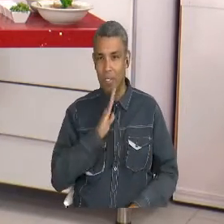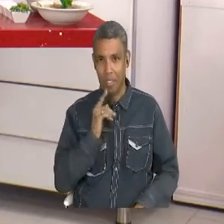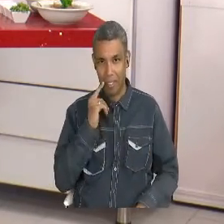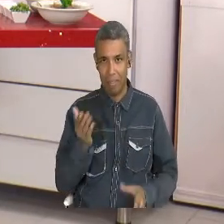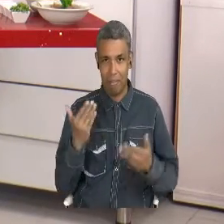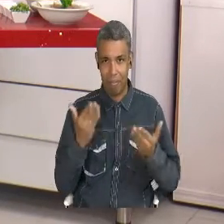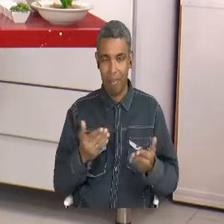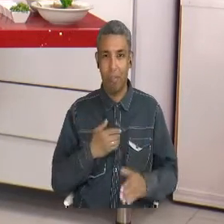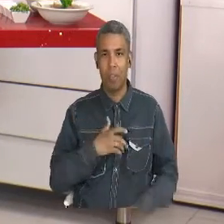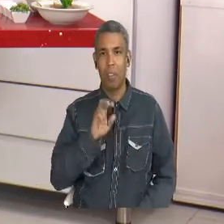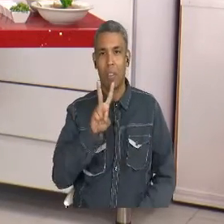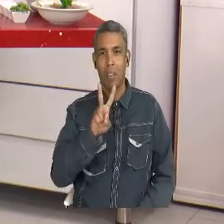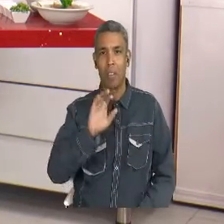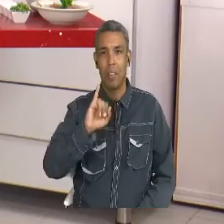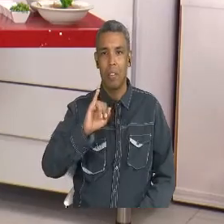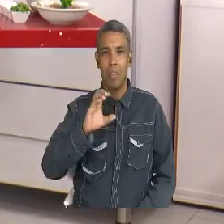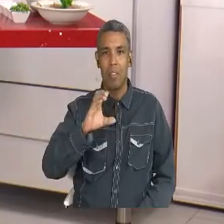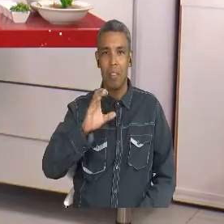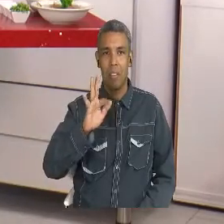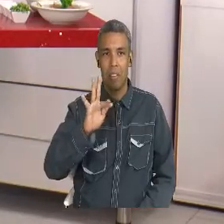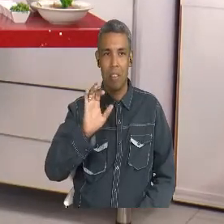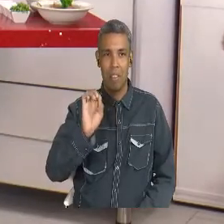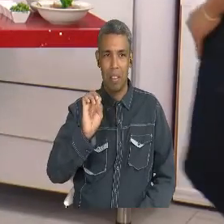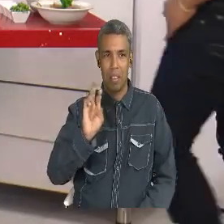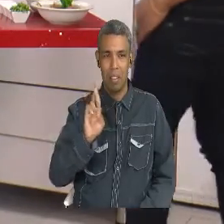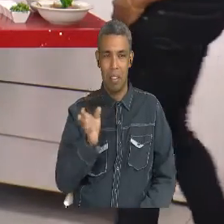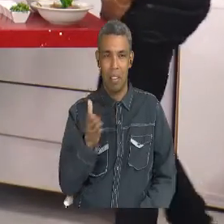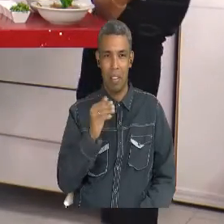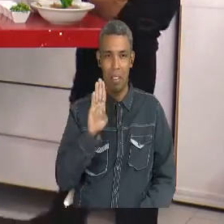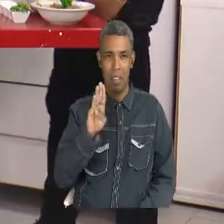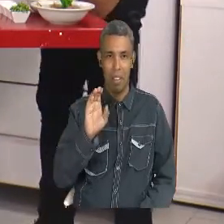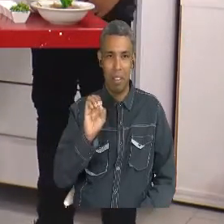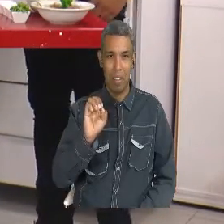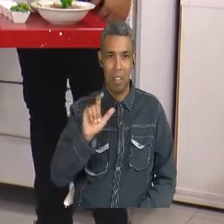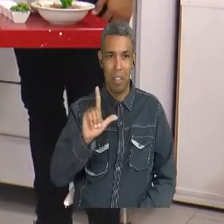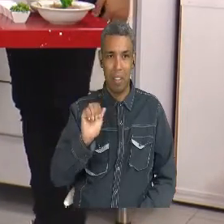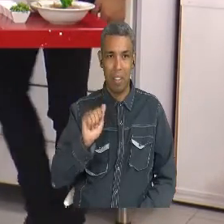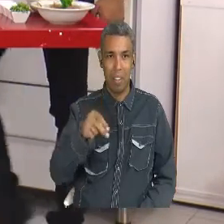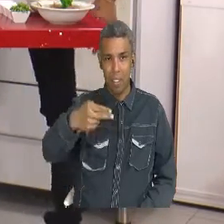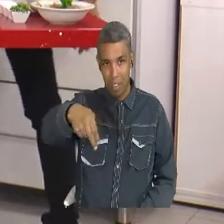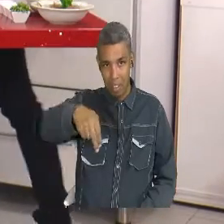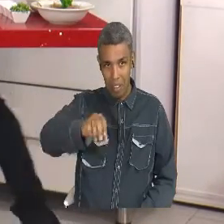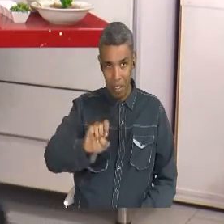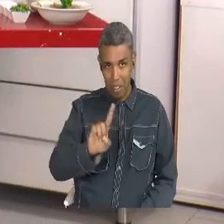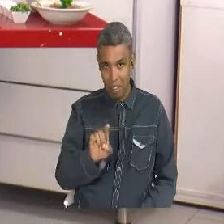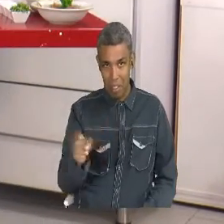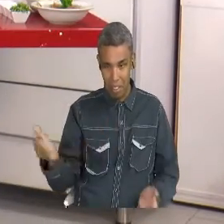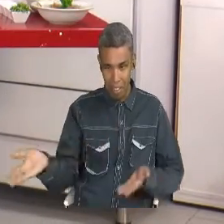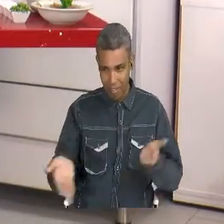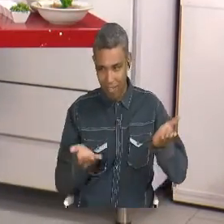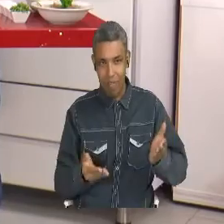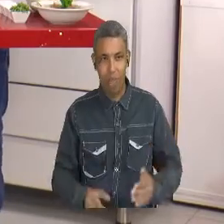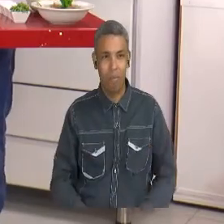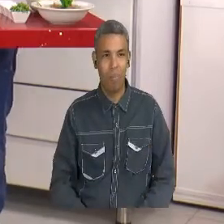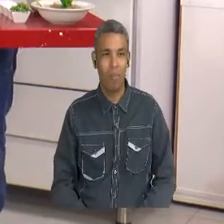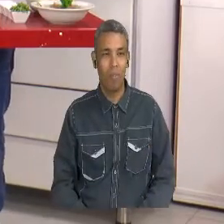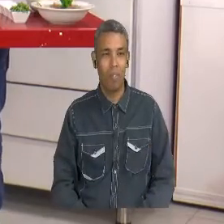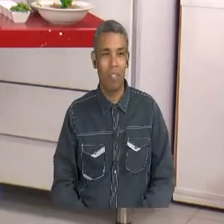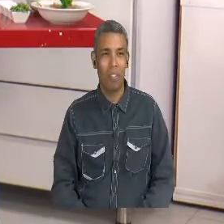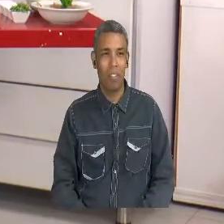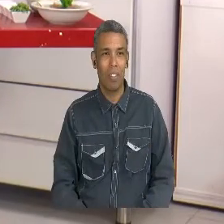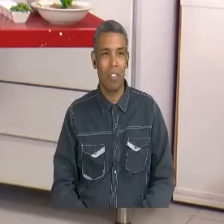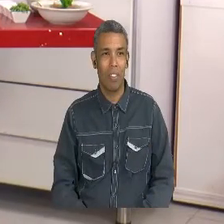a Víctor Bolaños. Caramba, aplaudan, por favor. Dios te bendiga. ¿Cómo estás? Para ¿cómo servirle? ¿Estás? ¿Sigue por aquí? Sigue. ¿No me pico por acá?